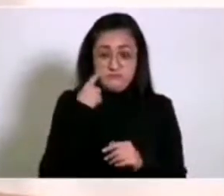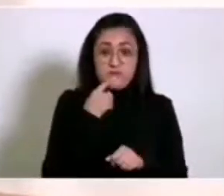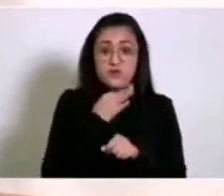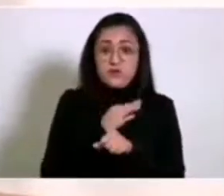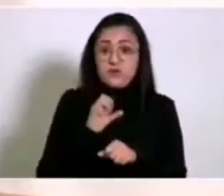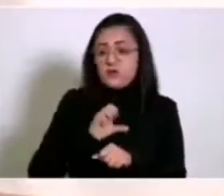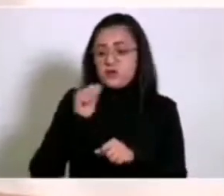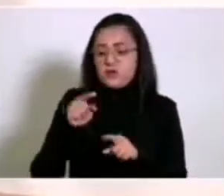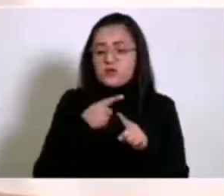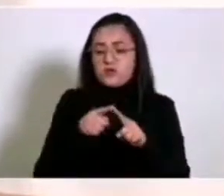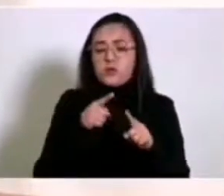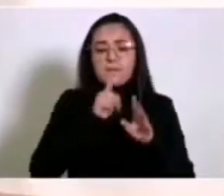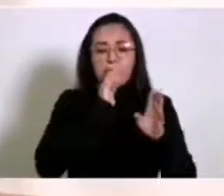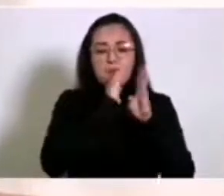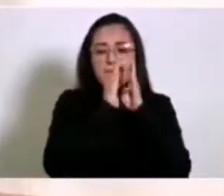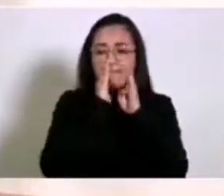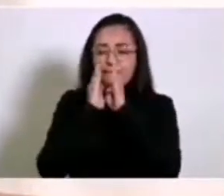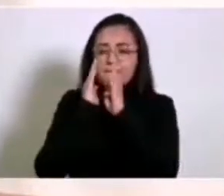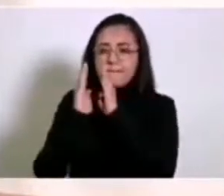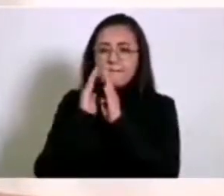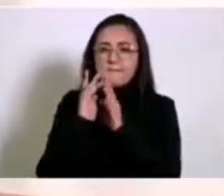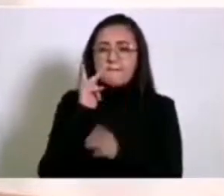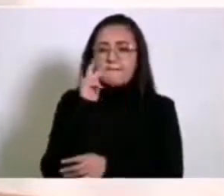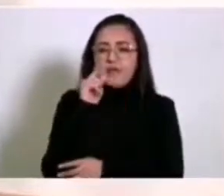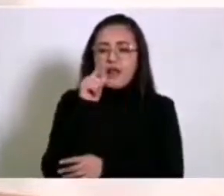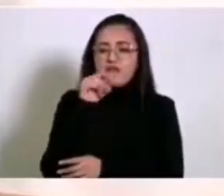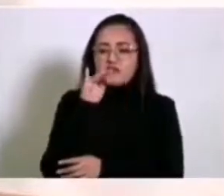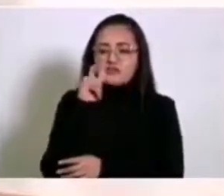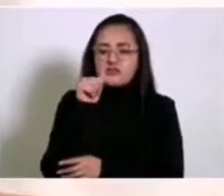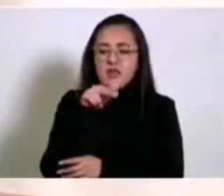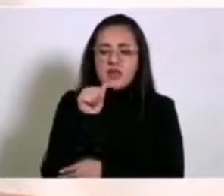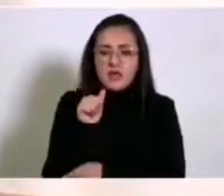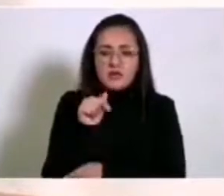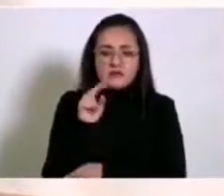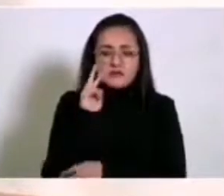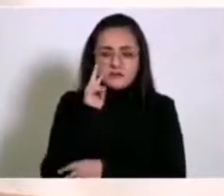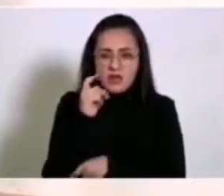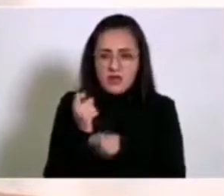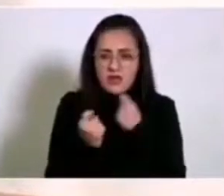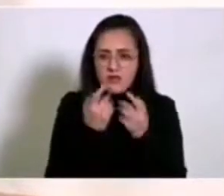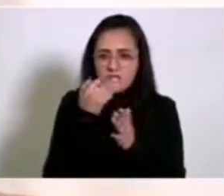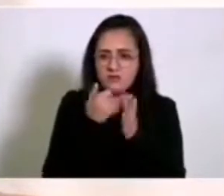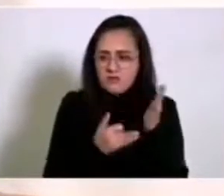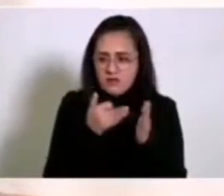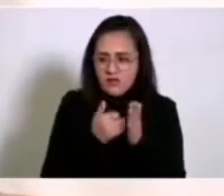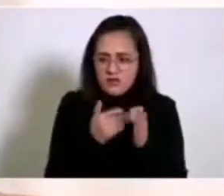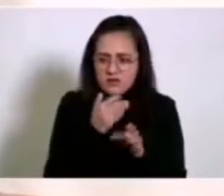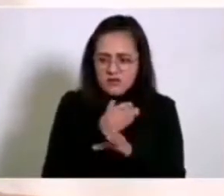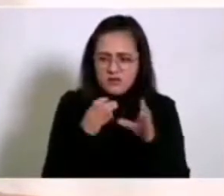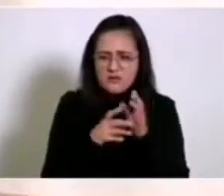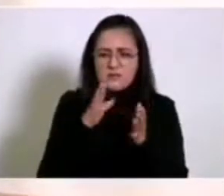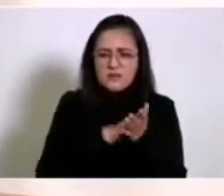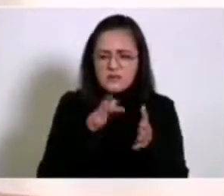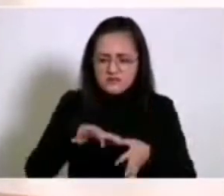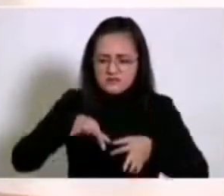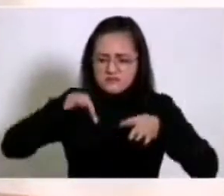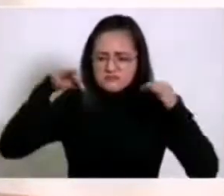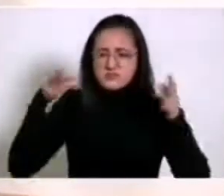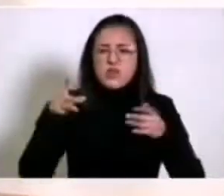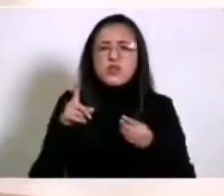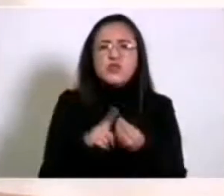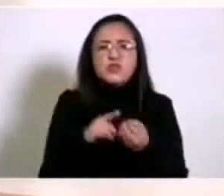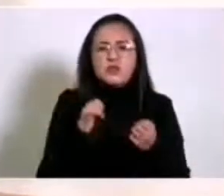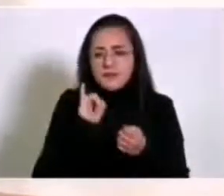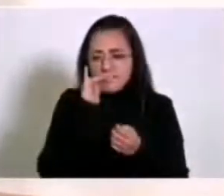varios volúmenes de la biblioteca real foxiana de verdad han sido violentados en algunos faltan elementos o hojas de texto o